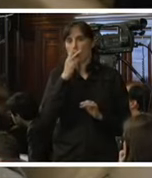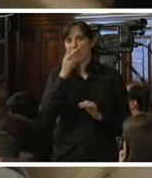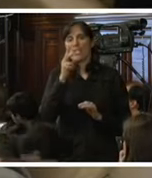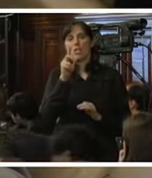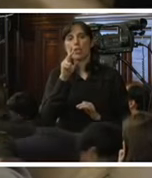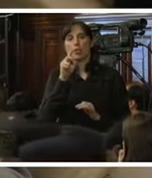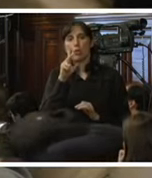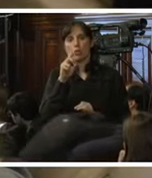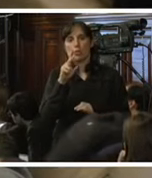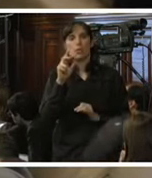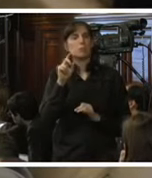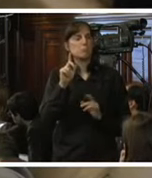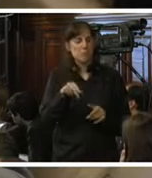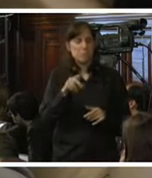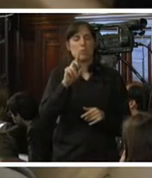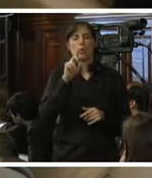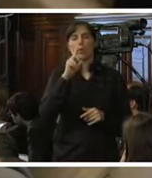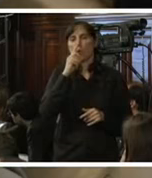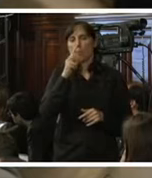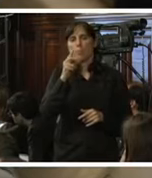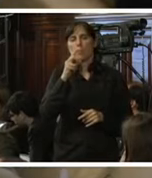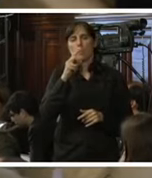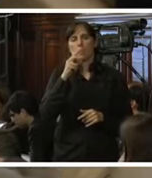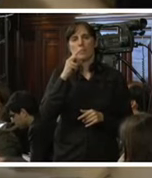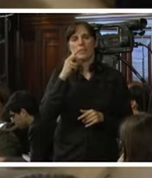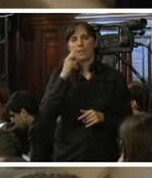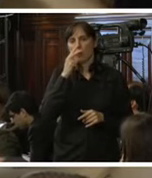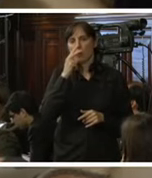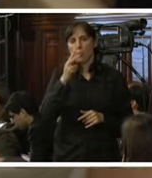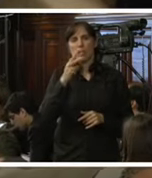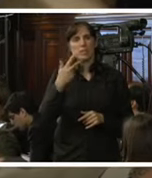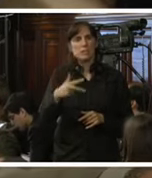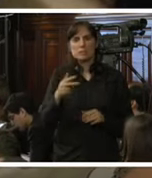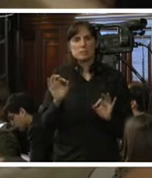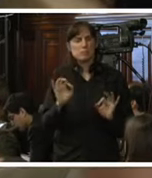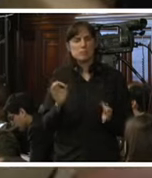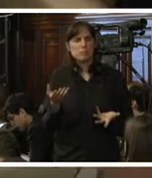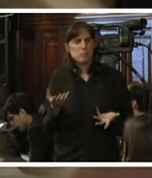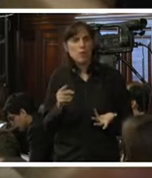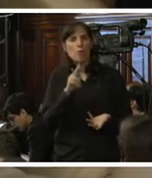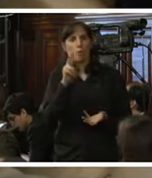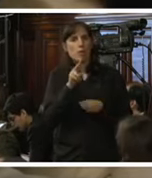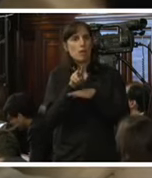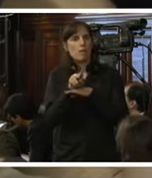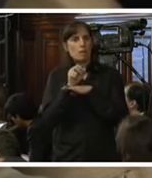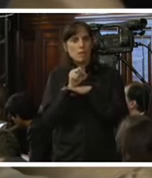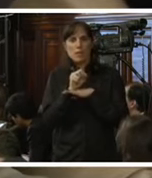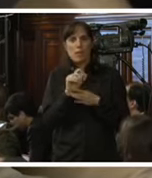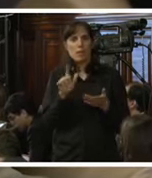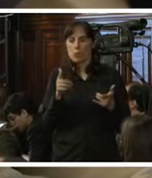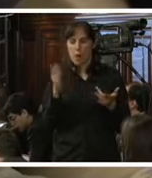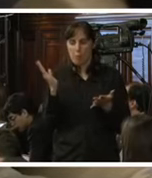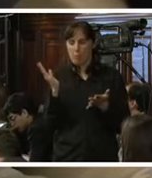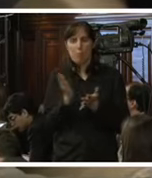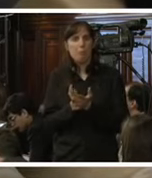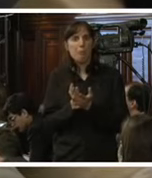en el 2013 lo mismo. O sea, una unidad fiscal en 3 años consecutivos, que es la 1, no logró una sola